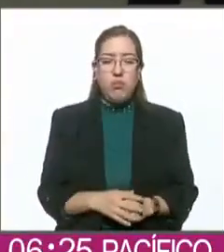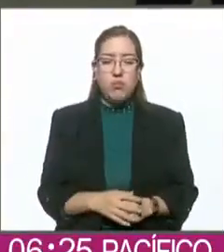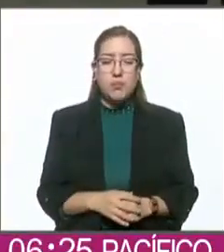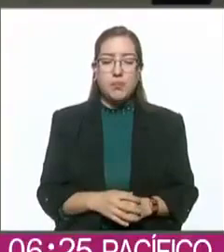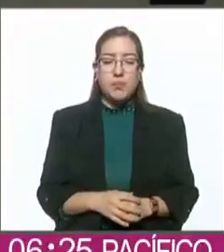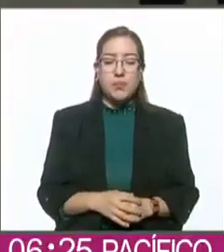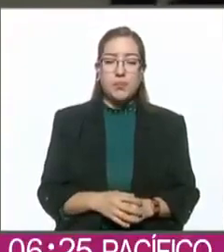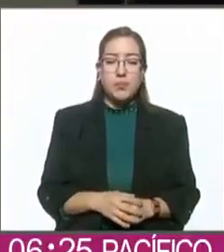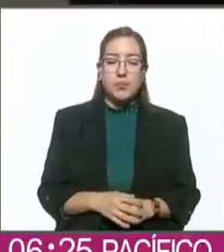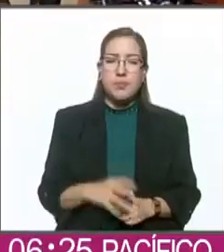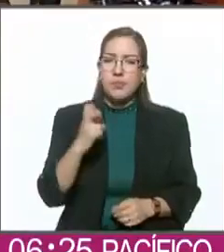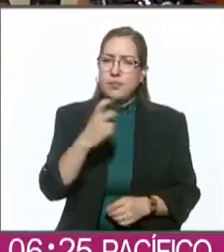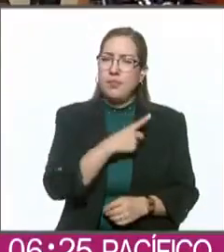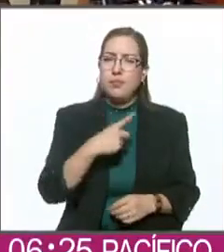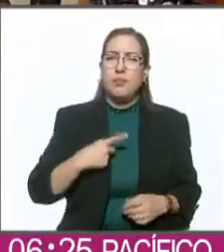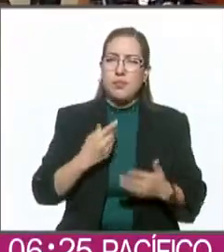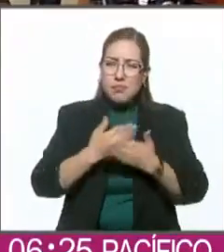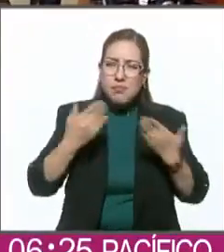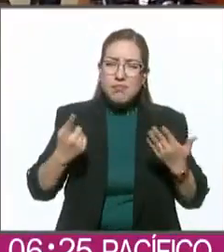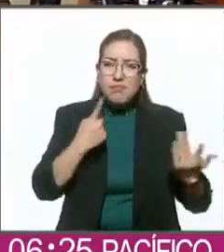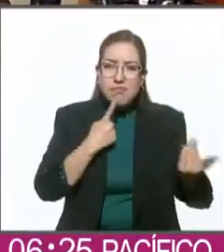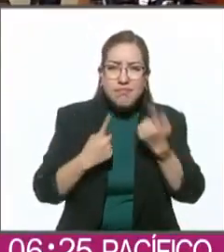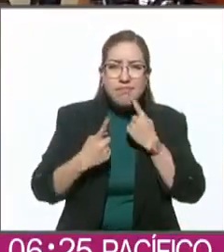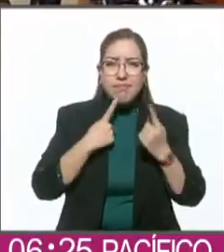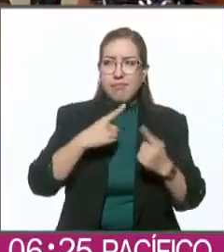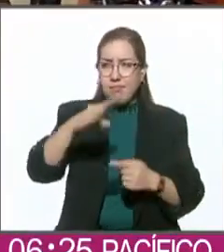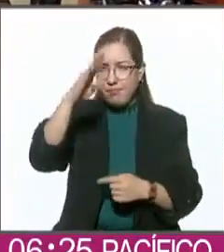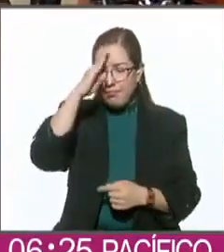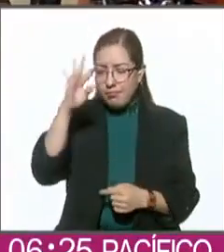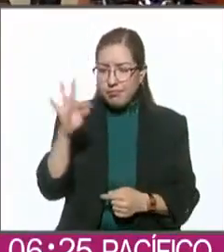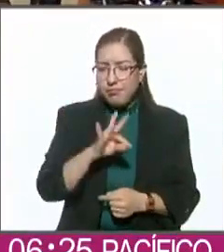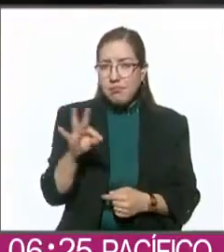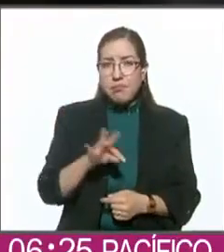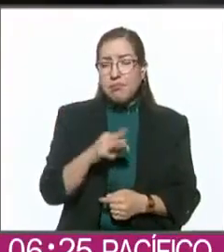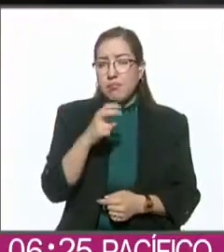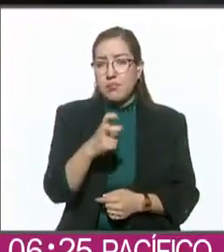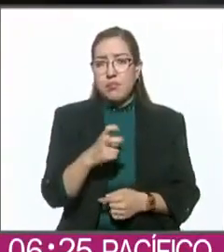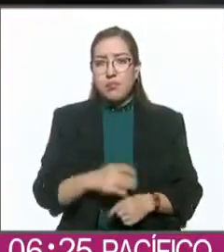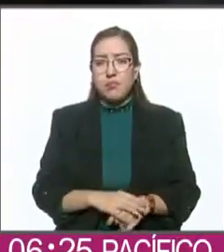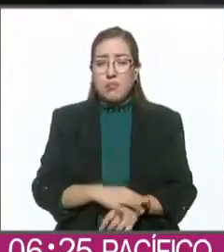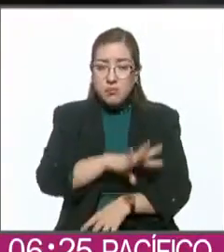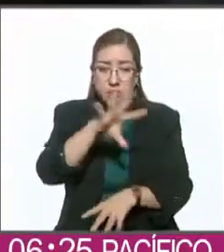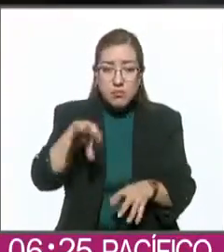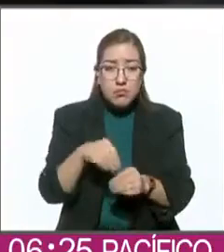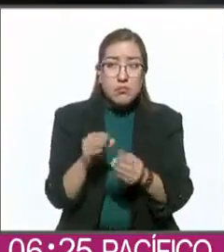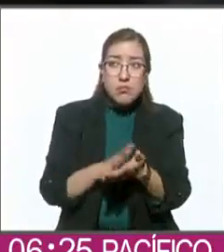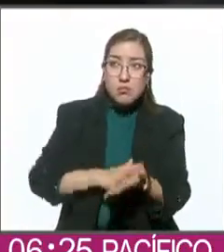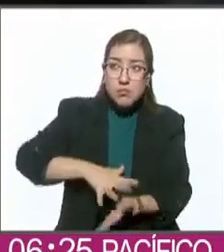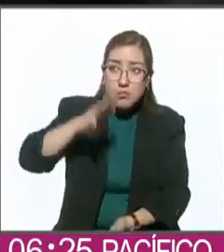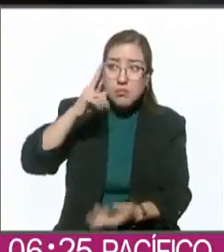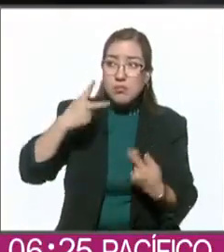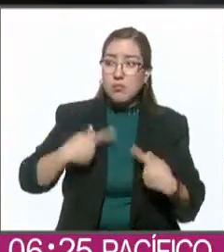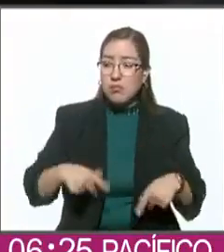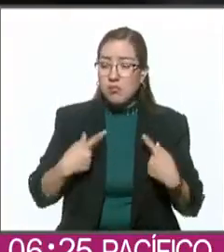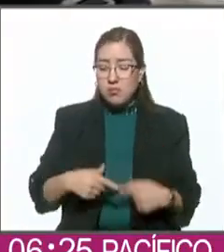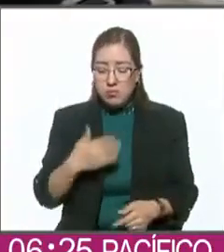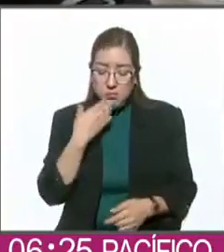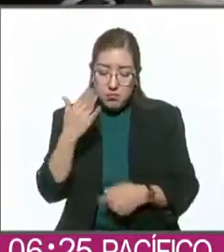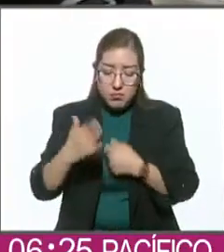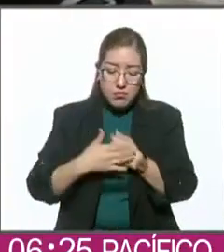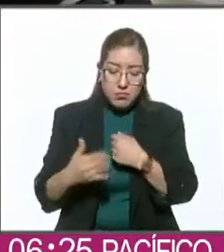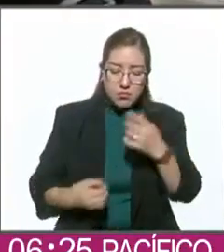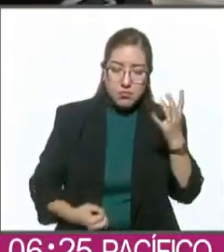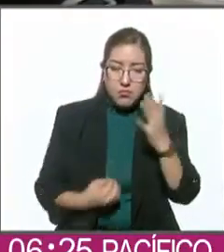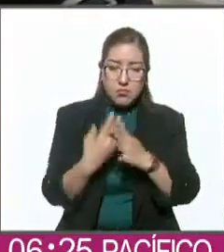eso tiene que llevarnos a una discusión. Quizá no logremos tener las mayorías calificadas para las grandes reformas en